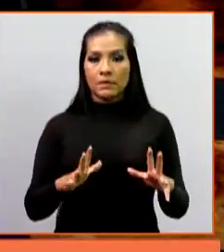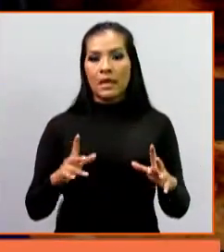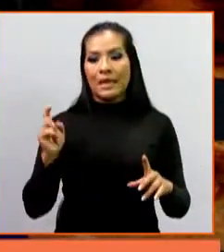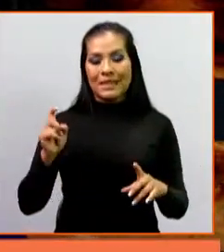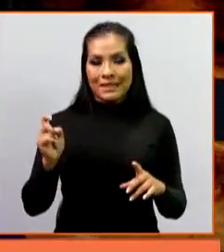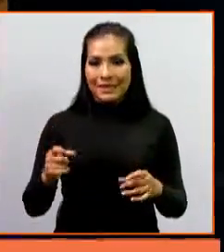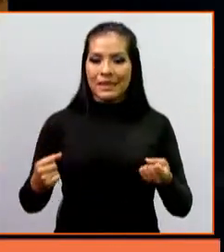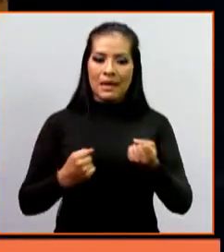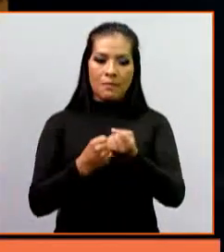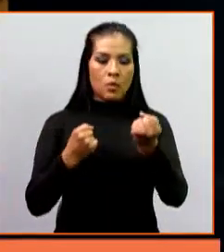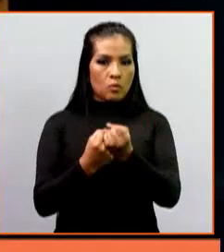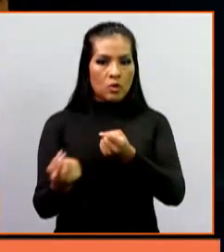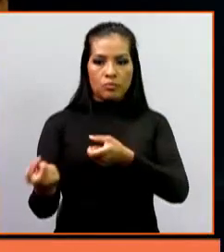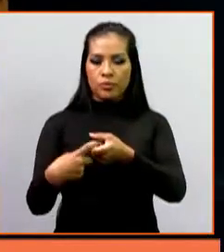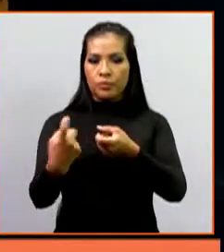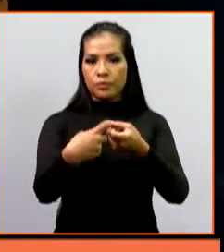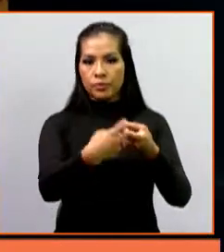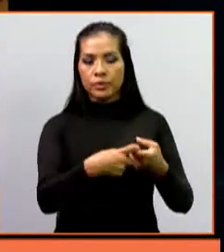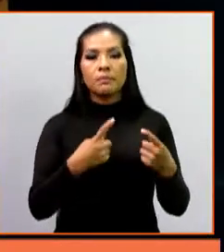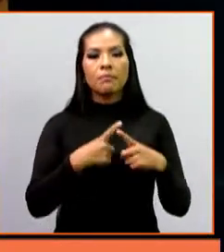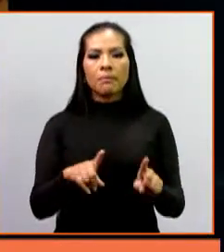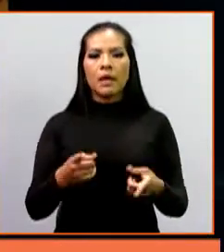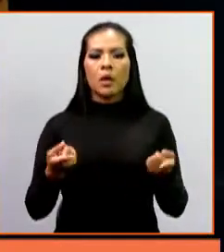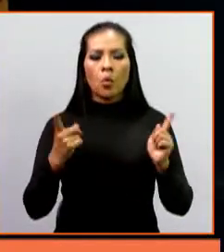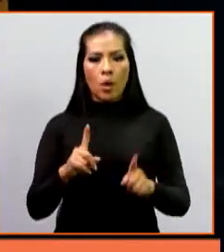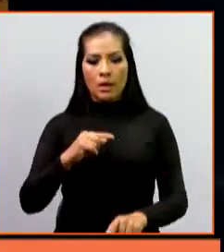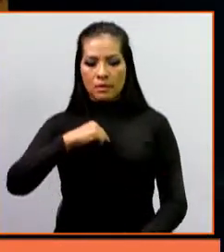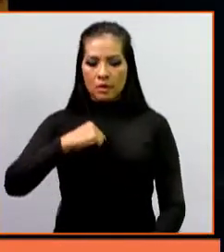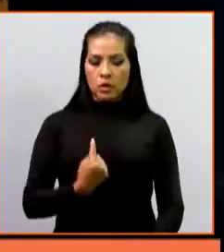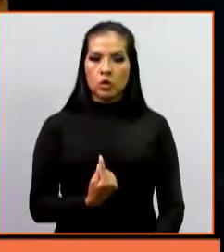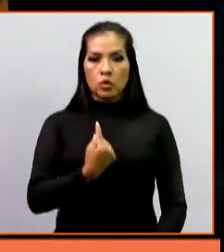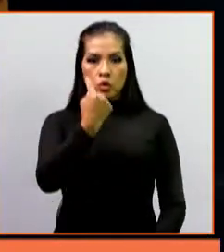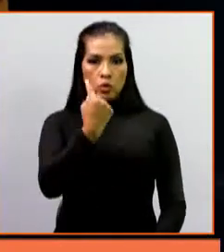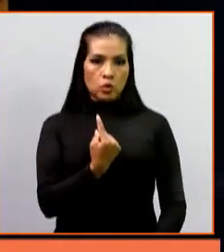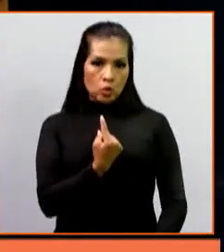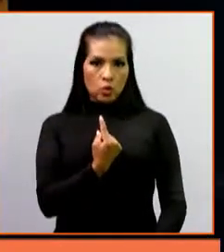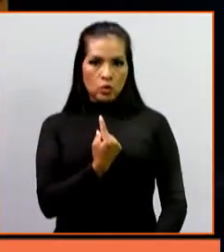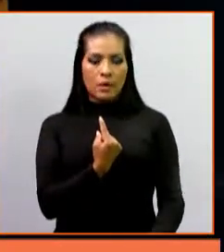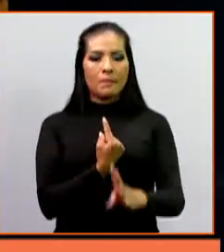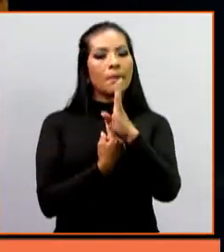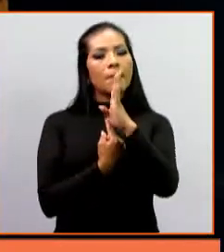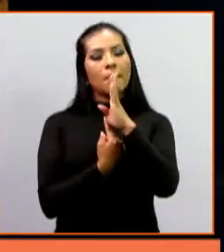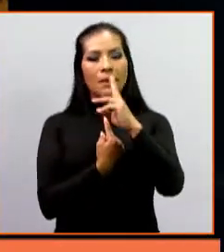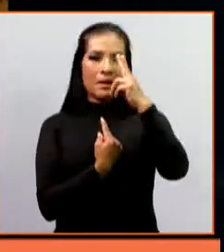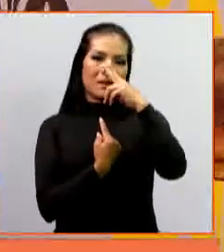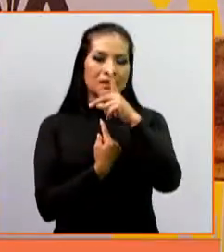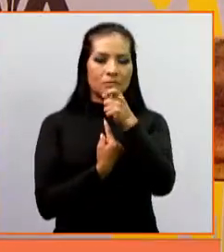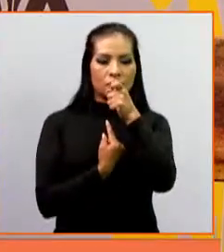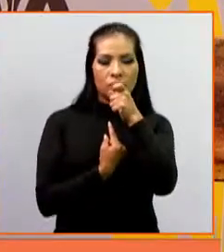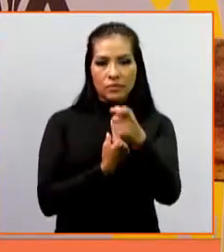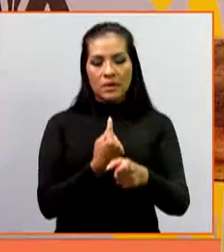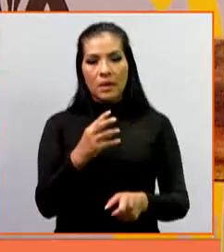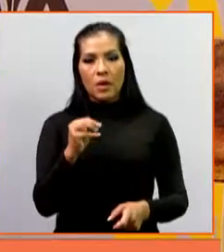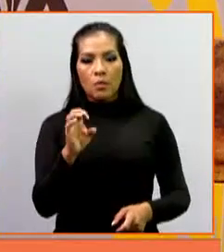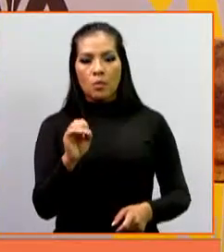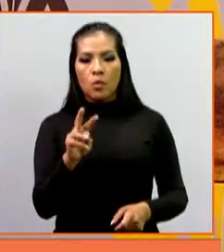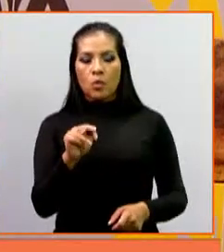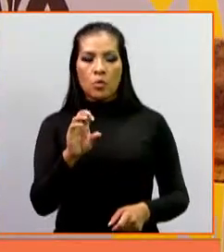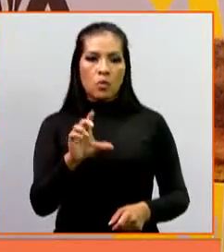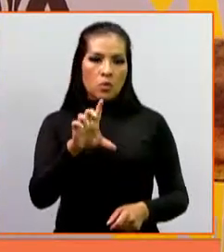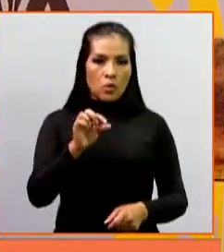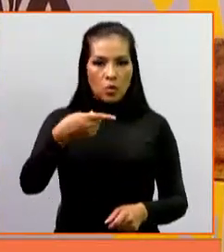varias personas. Pero ya trabajar un monólogo, un unipersonal, desde este aspecto es algo muy